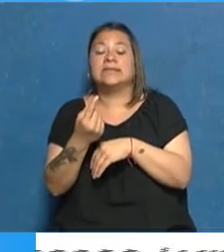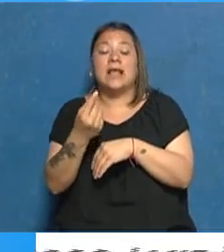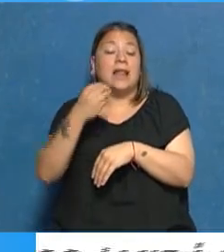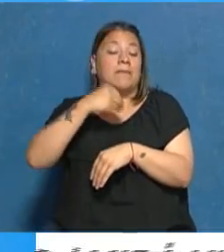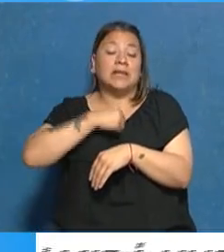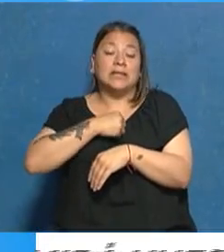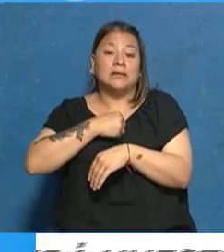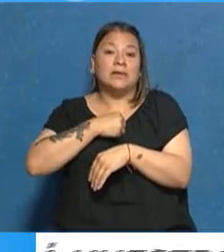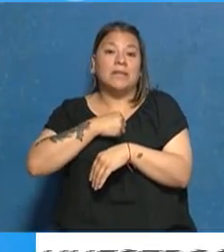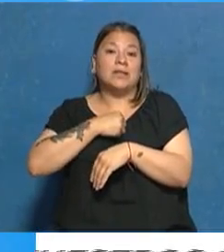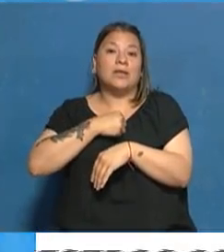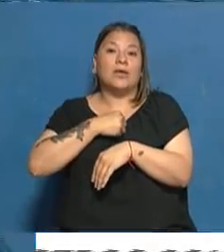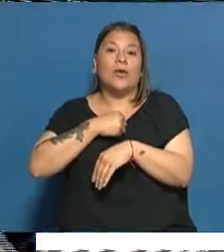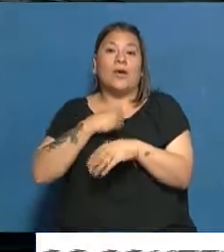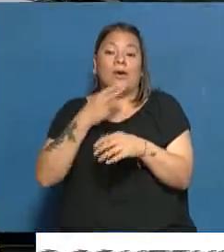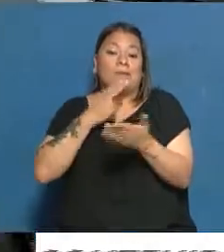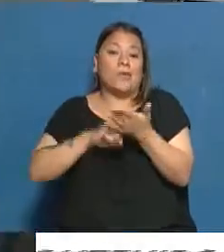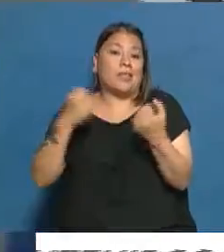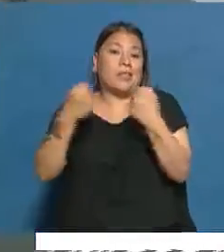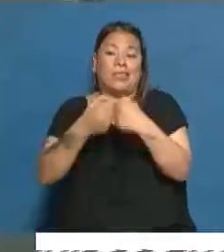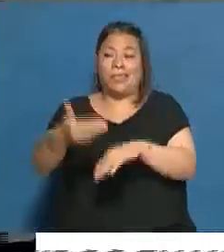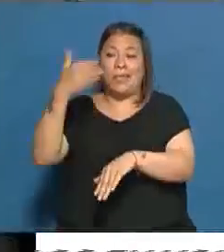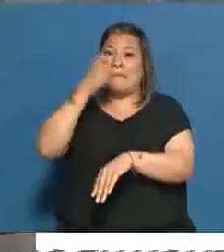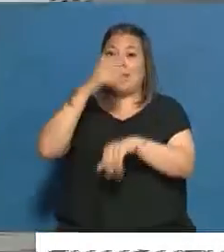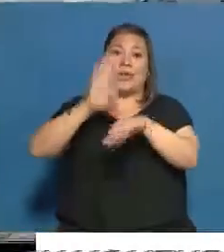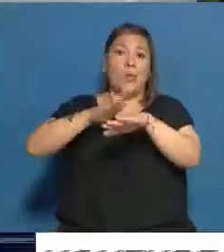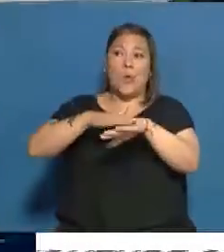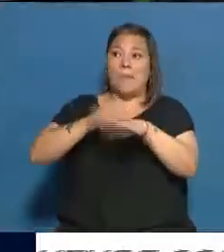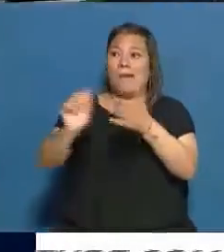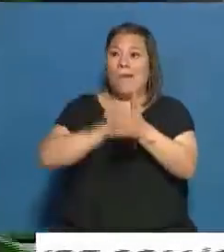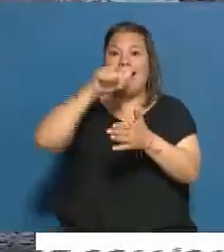lamentablemente ha sido producto de un consenso federal que hemos heredado, pero que estamos revirtiendo.